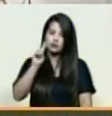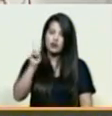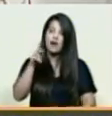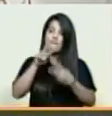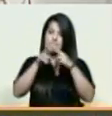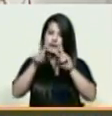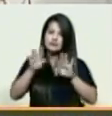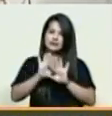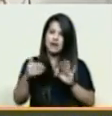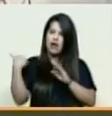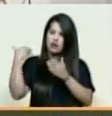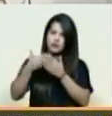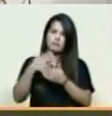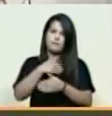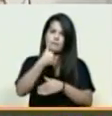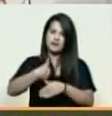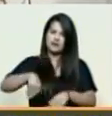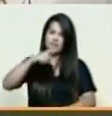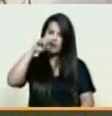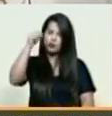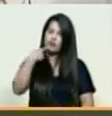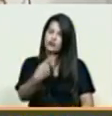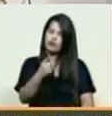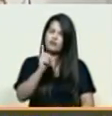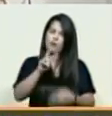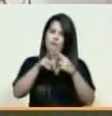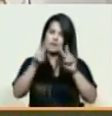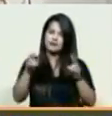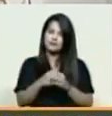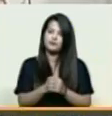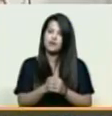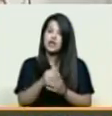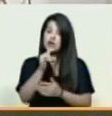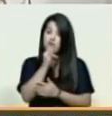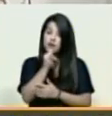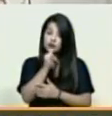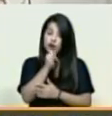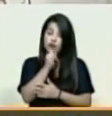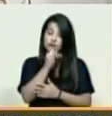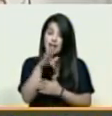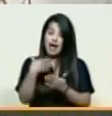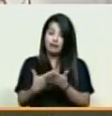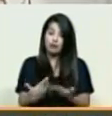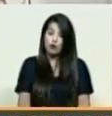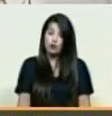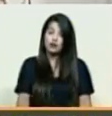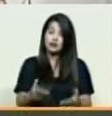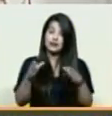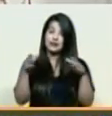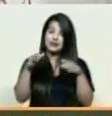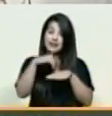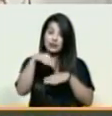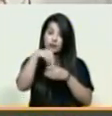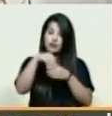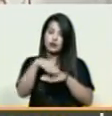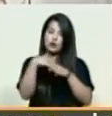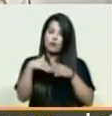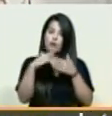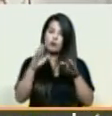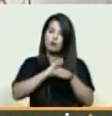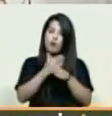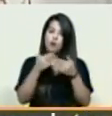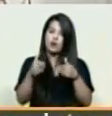que ha llamado a mantener el jefe de Estado venezolano Nicolás Maduro Moros. Es parte de la información que se genera a esta hora desde la sede del Ministerio del Poder Popular para